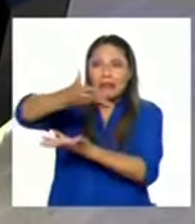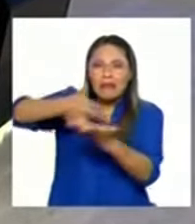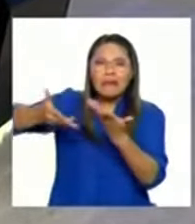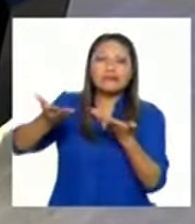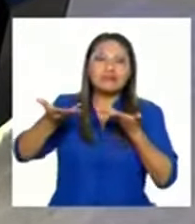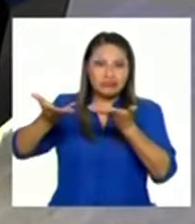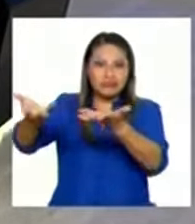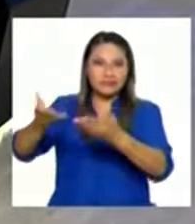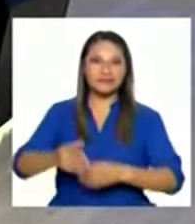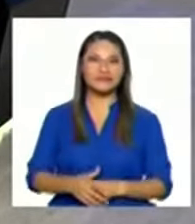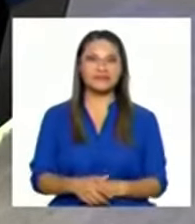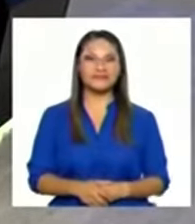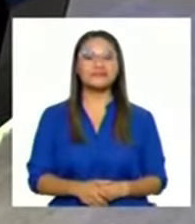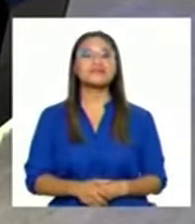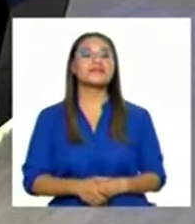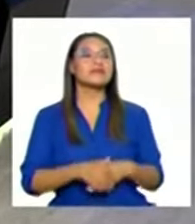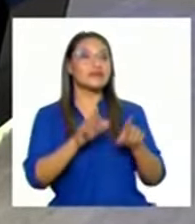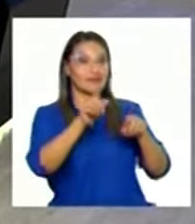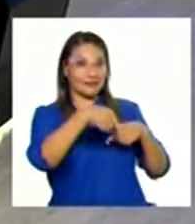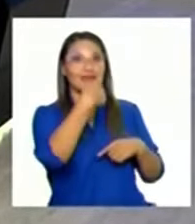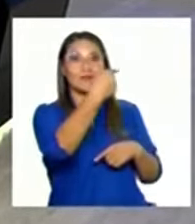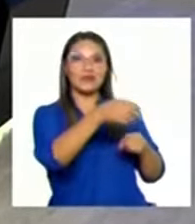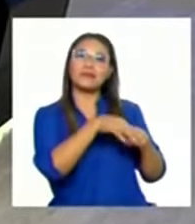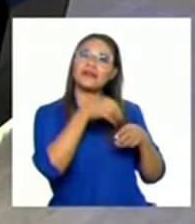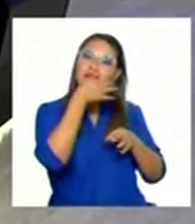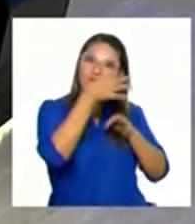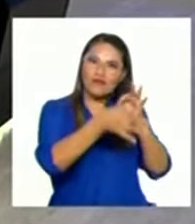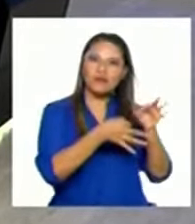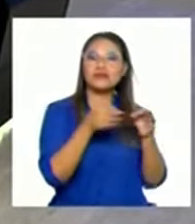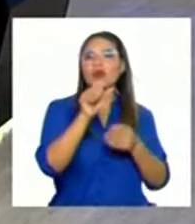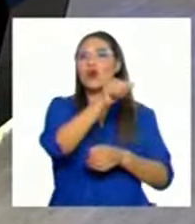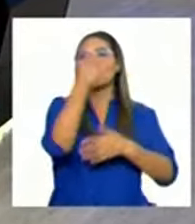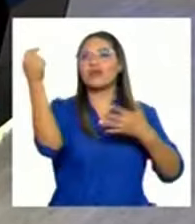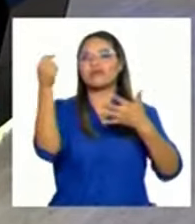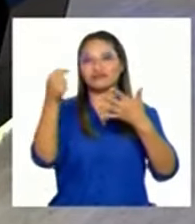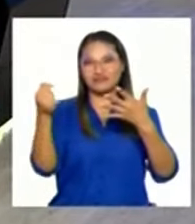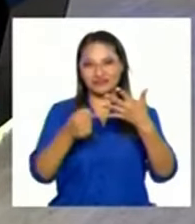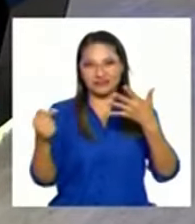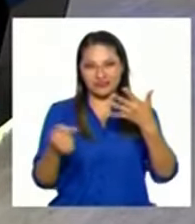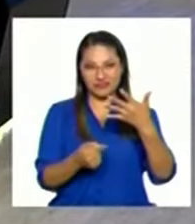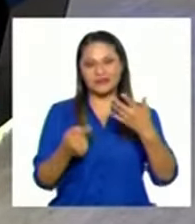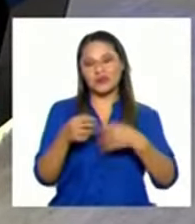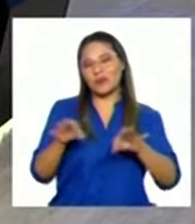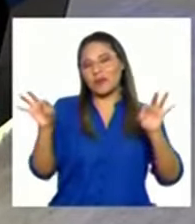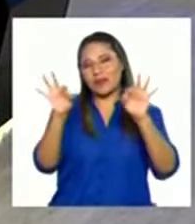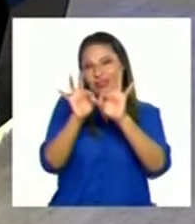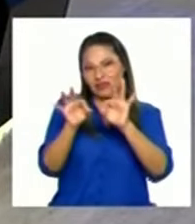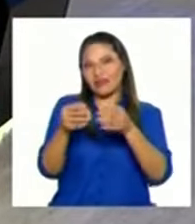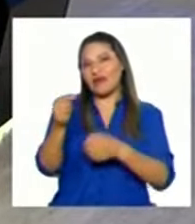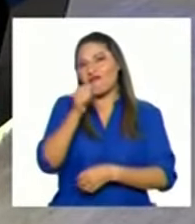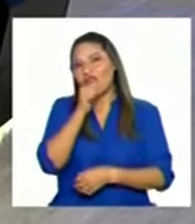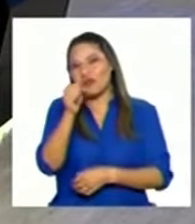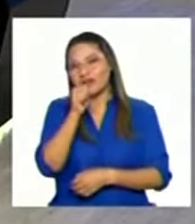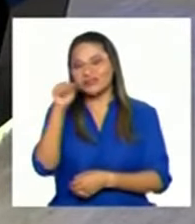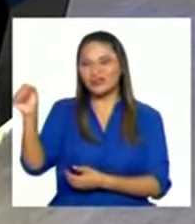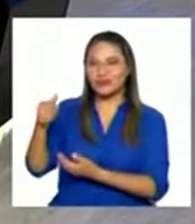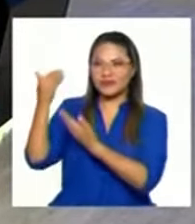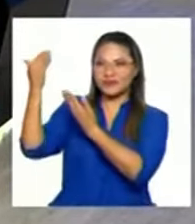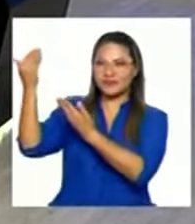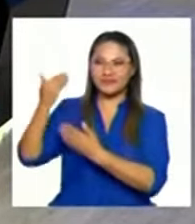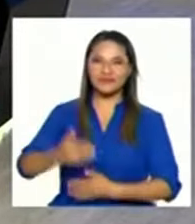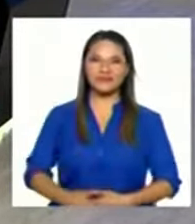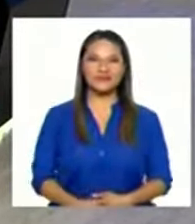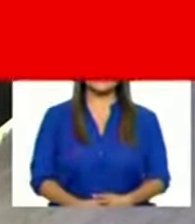Más adelante vamos a tener esa información y otras, pero también es momento de repasar las noticias más importantes, más relevantes del día de hoy, los